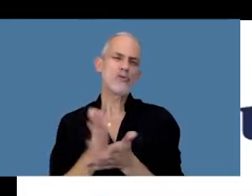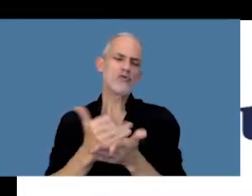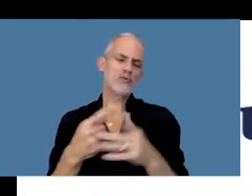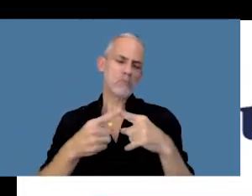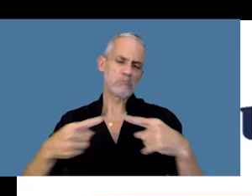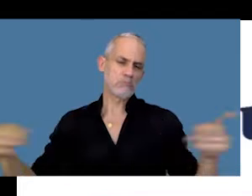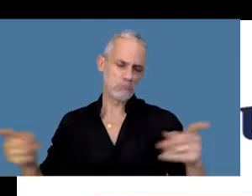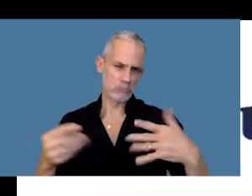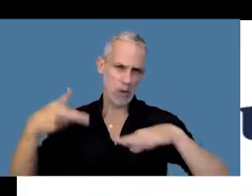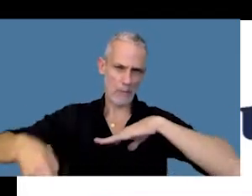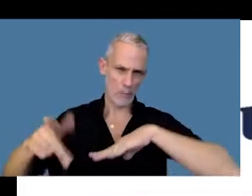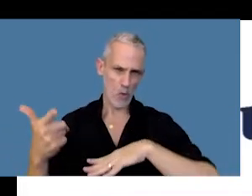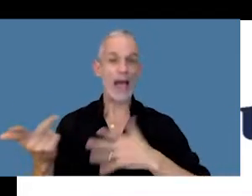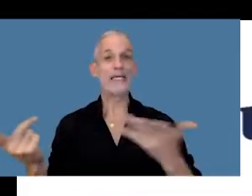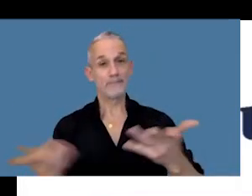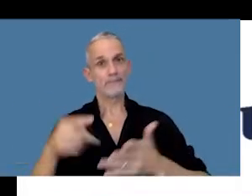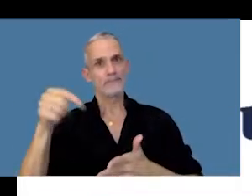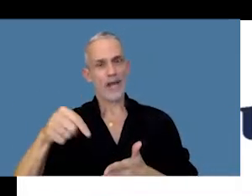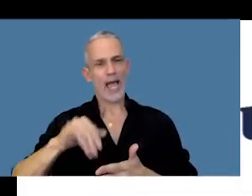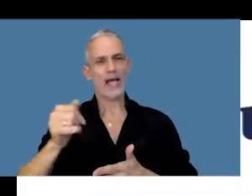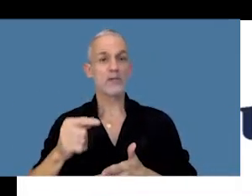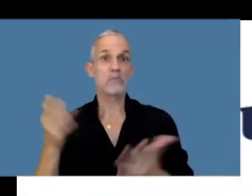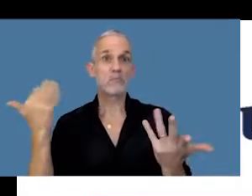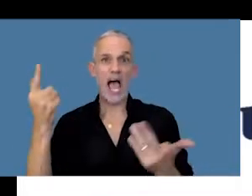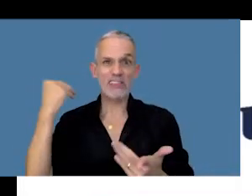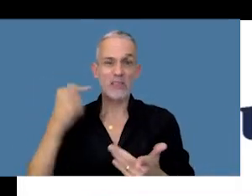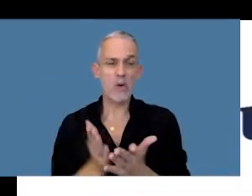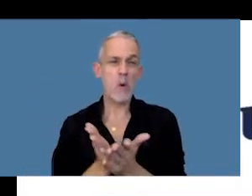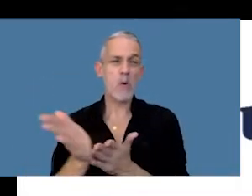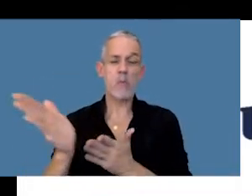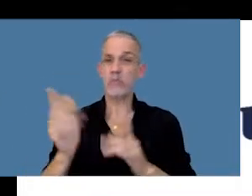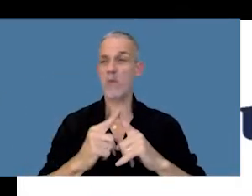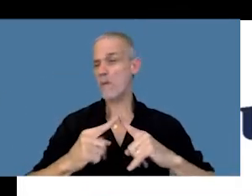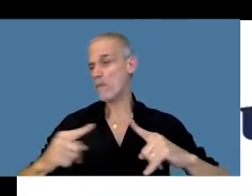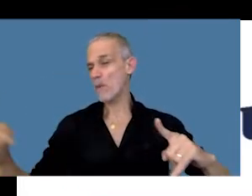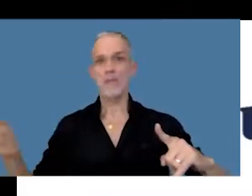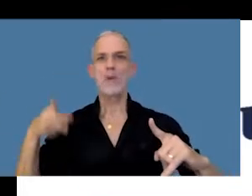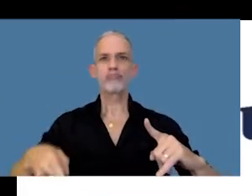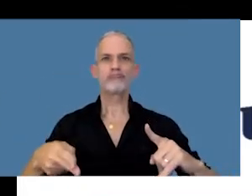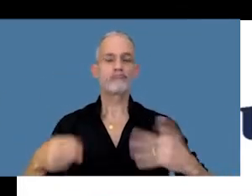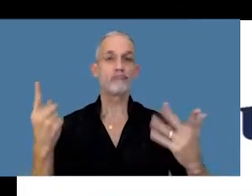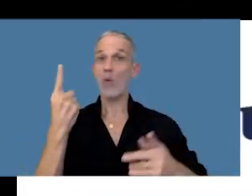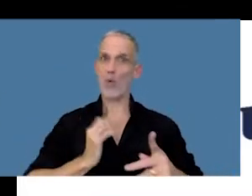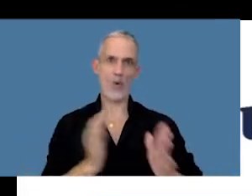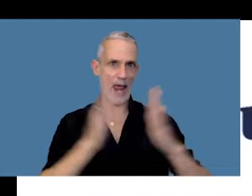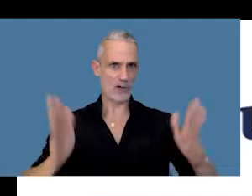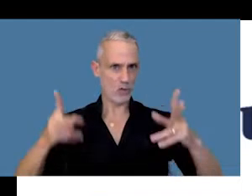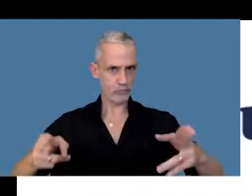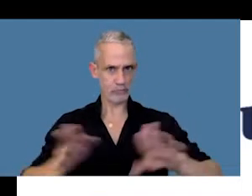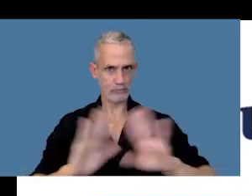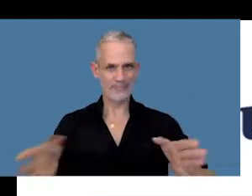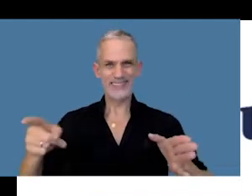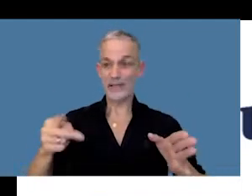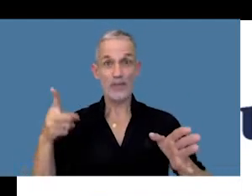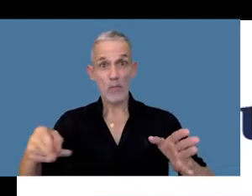indivisa. Es decir, que aquí la eternidad ha quedado truncada a solamente un año, pasado el